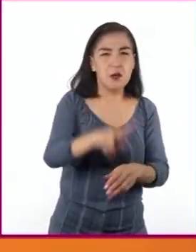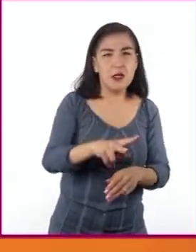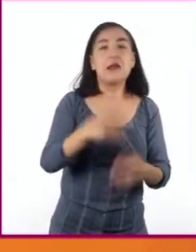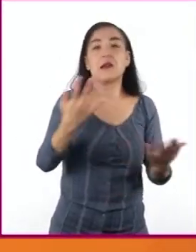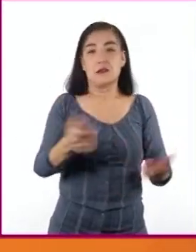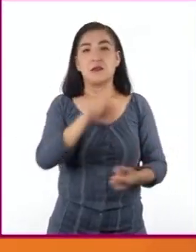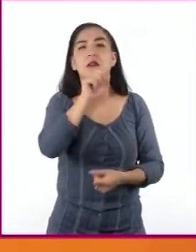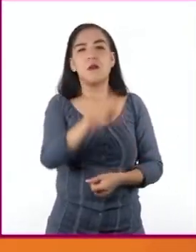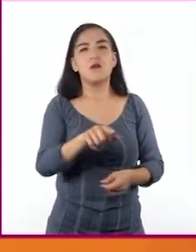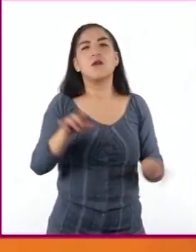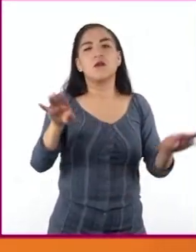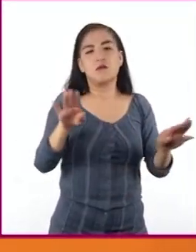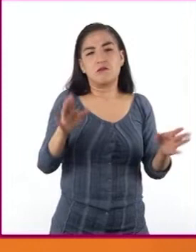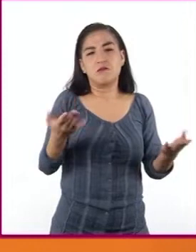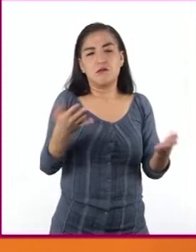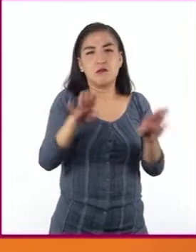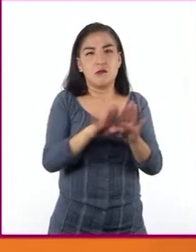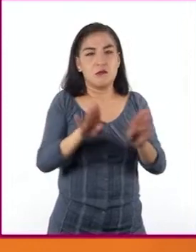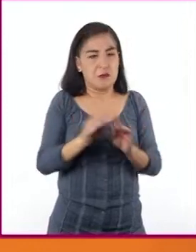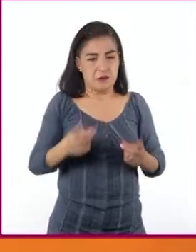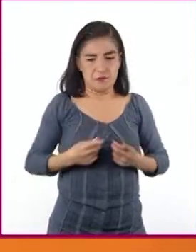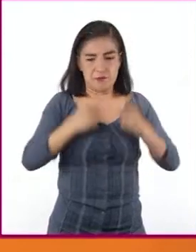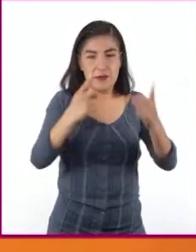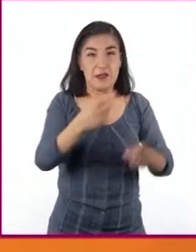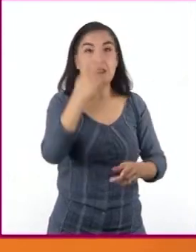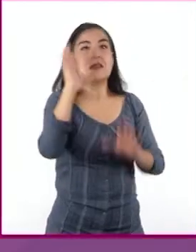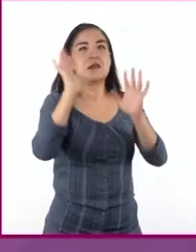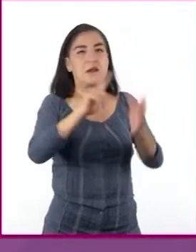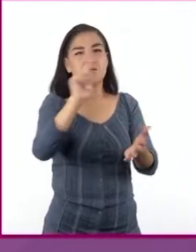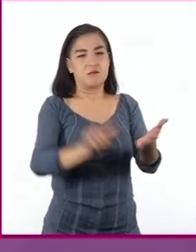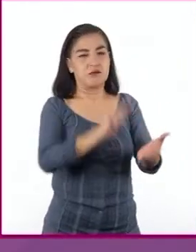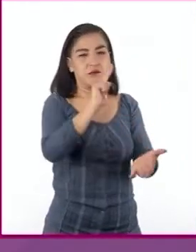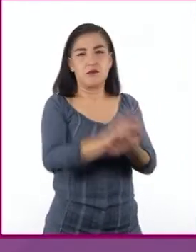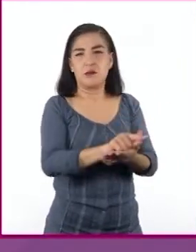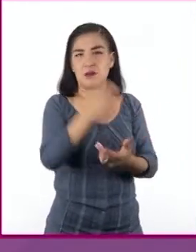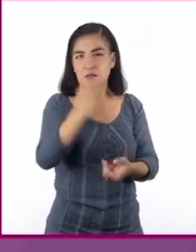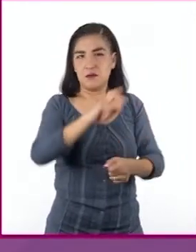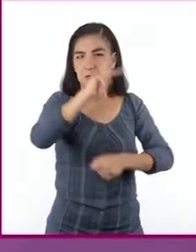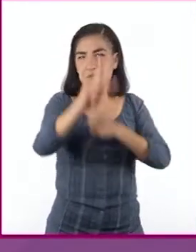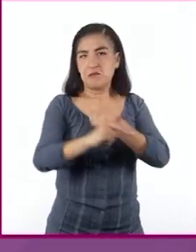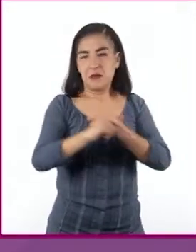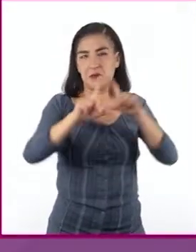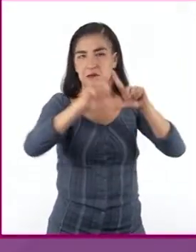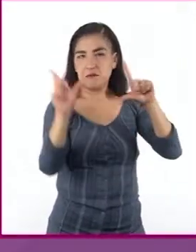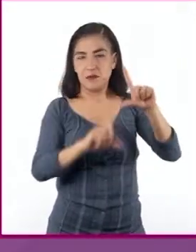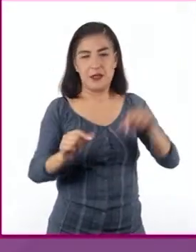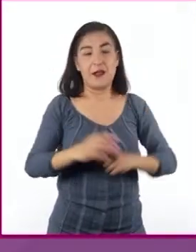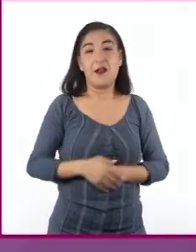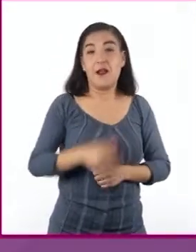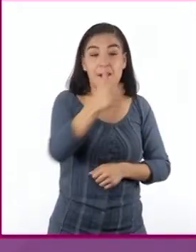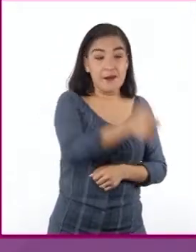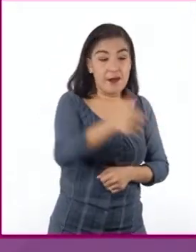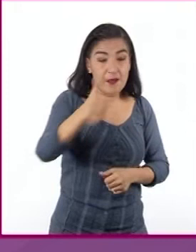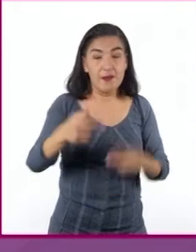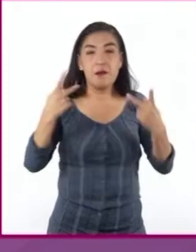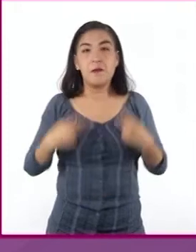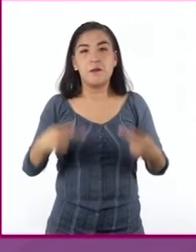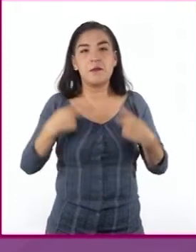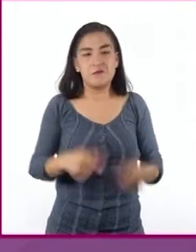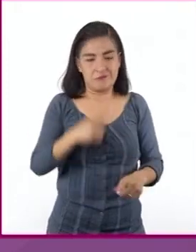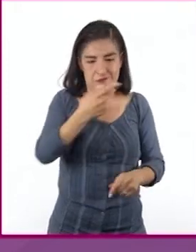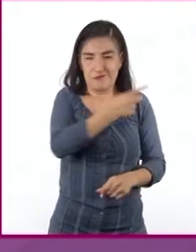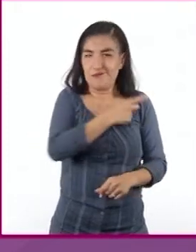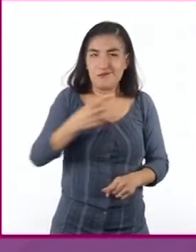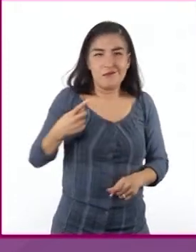está garantizado en las leyes de nuestro país, cada persona tiene la responsabilidad